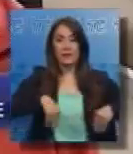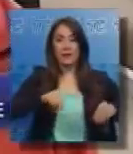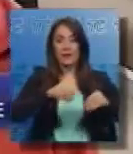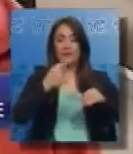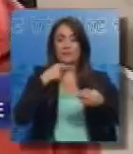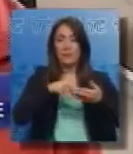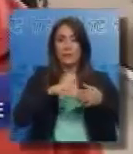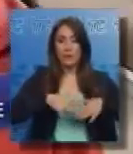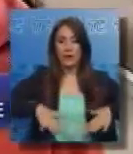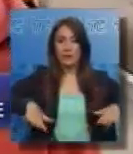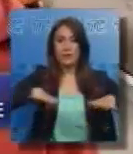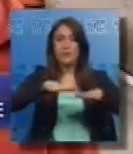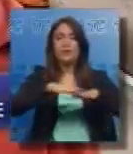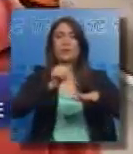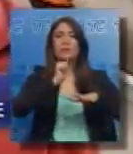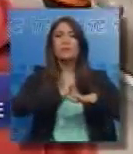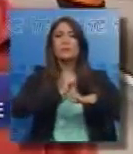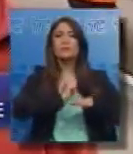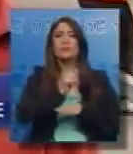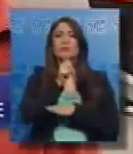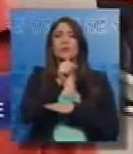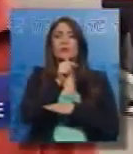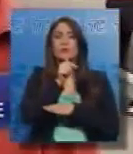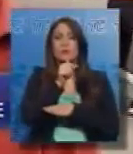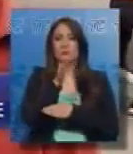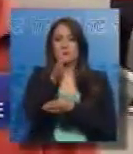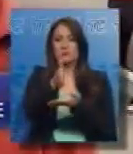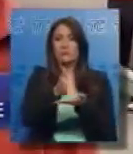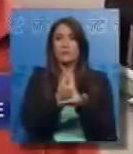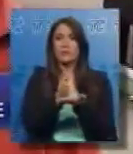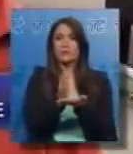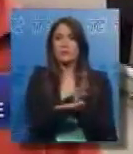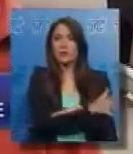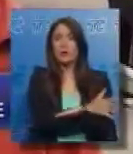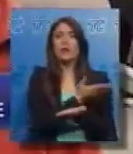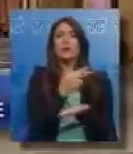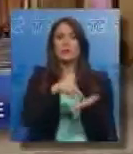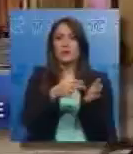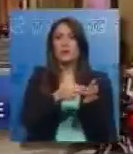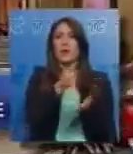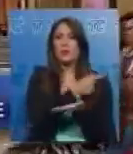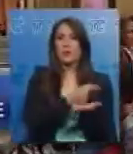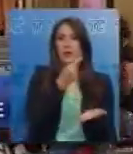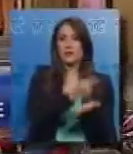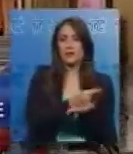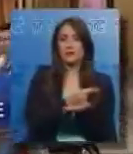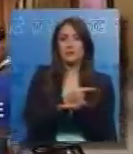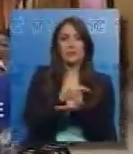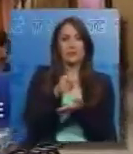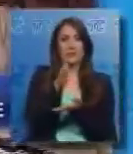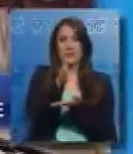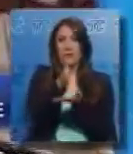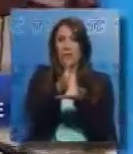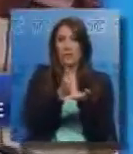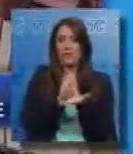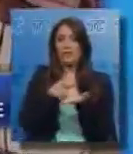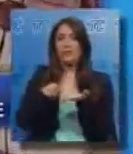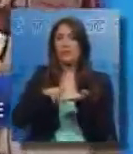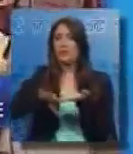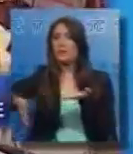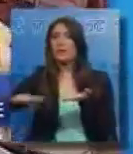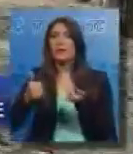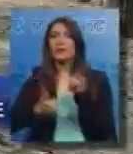este registrada está registrada en el cantón El Empalme, provincia del Guayas. La población está dividida, sin embargo,